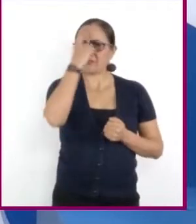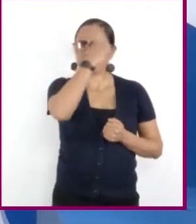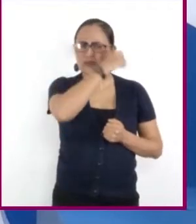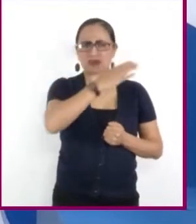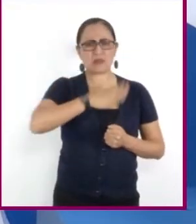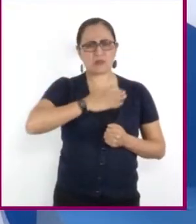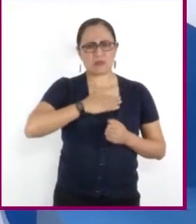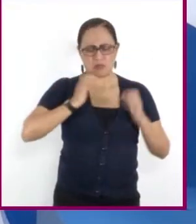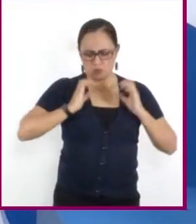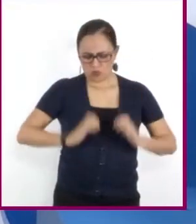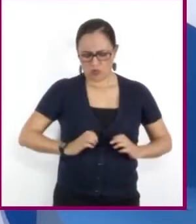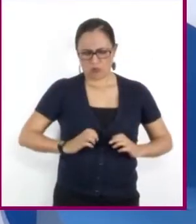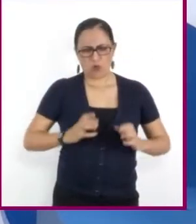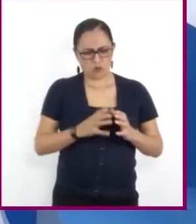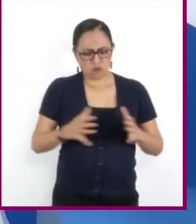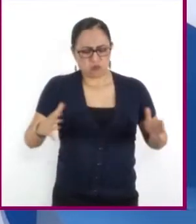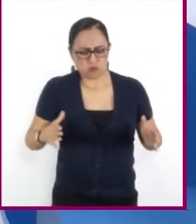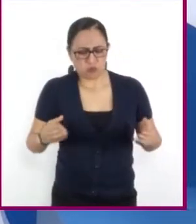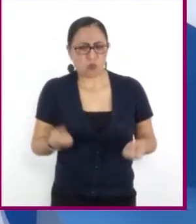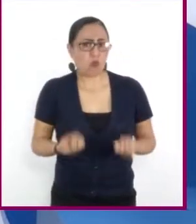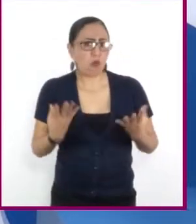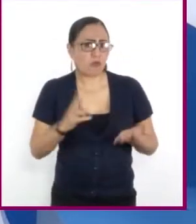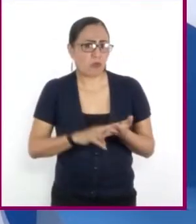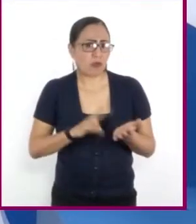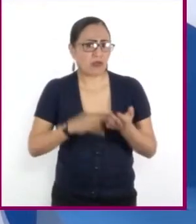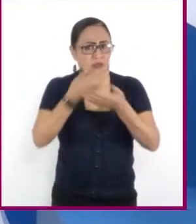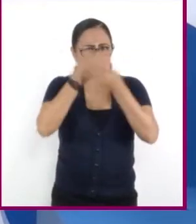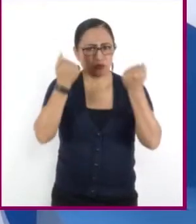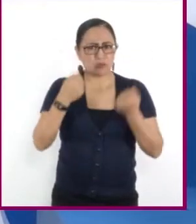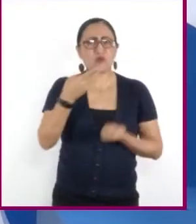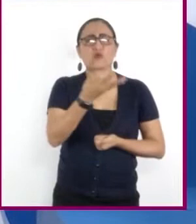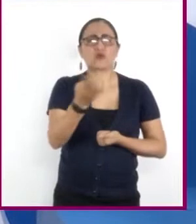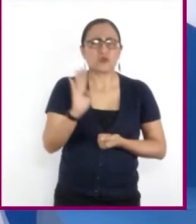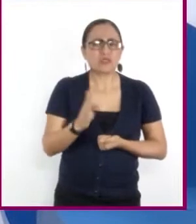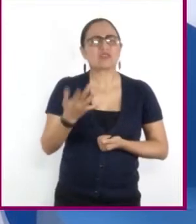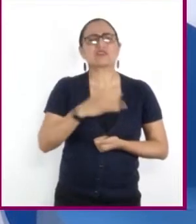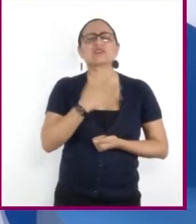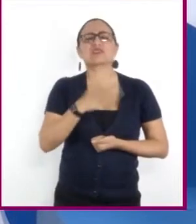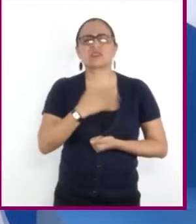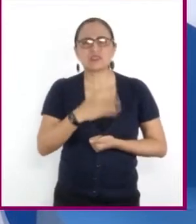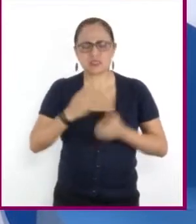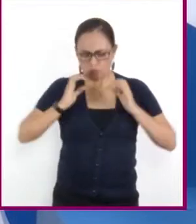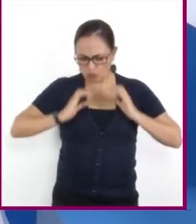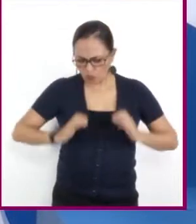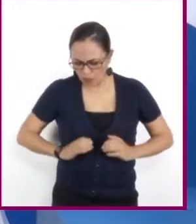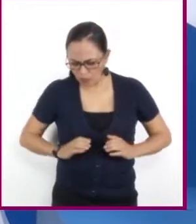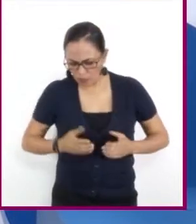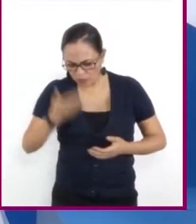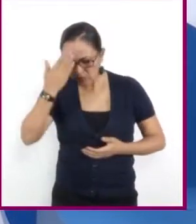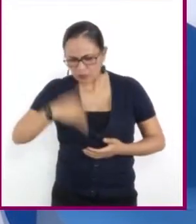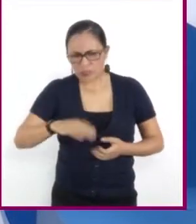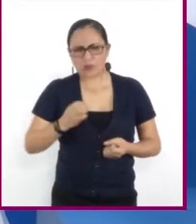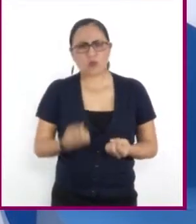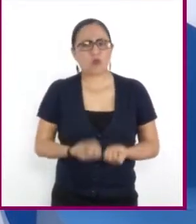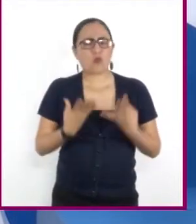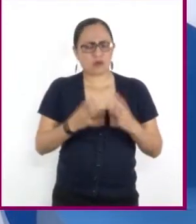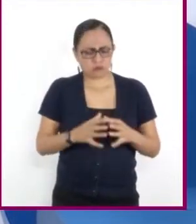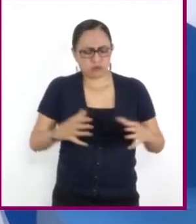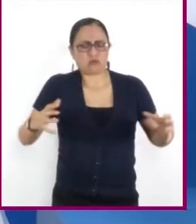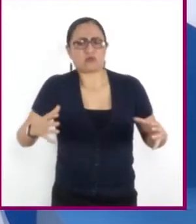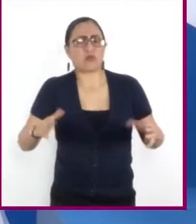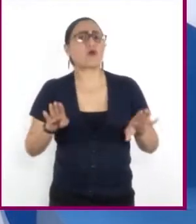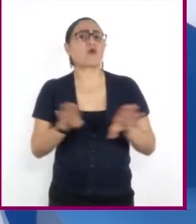mi volumen. ¿Y ustedes qué opinan, estimadas y estimados estudiantes? ¿Cómo medirían el volumen de su cuerpo? Creo